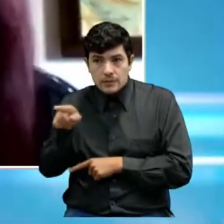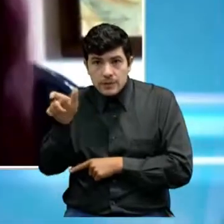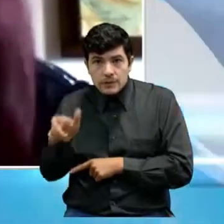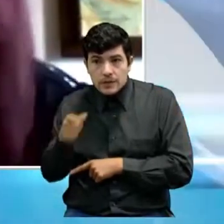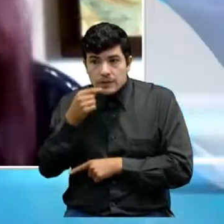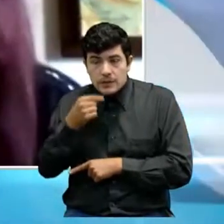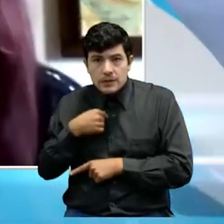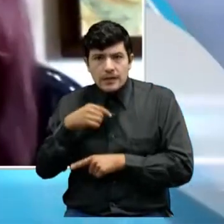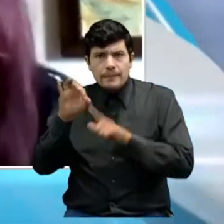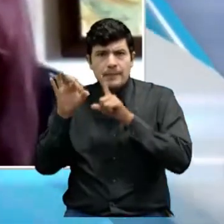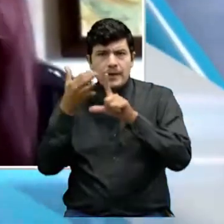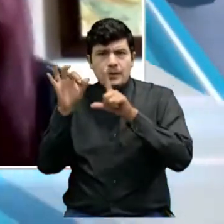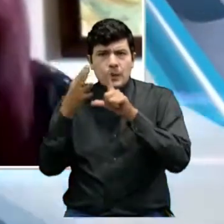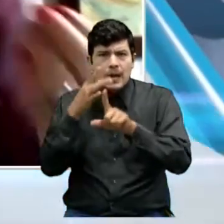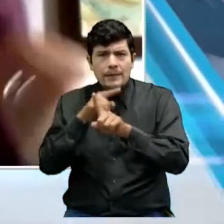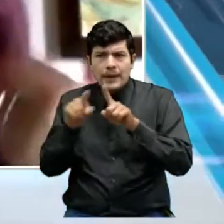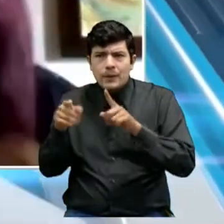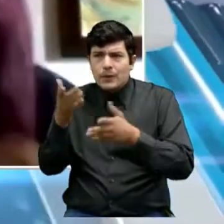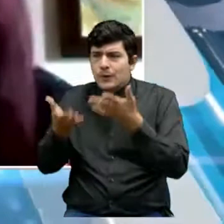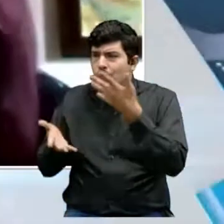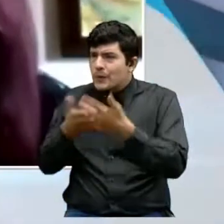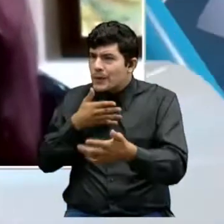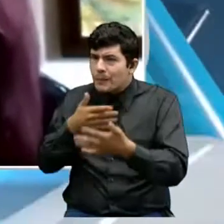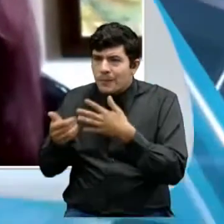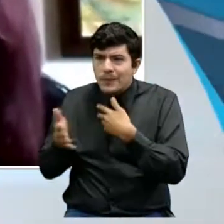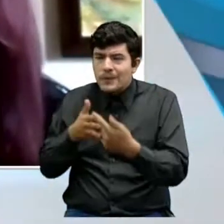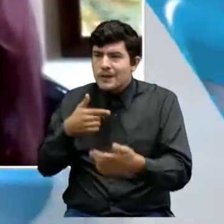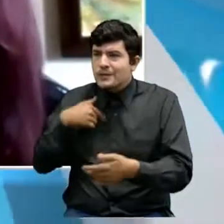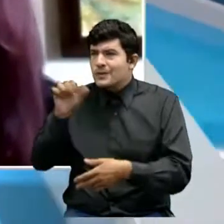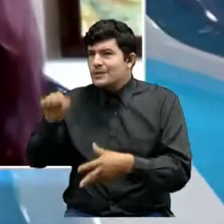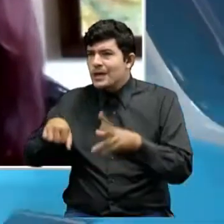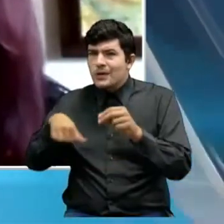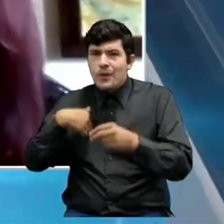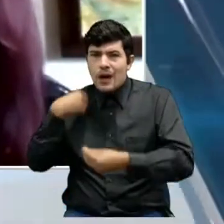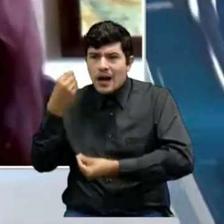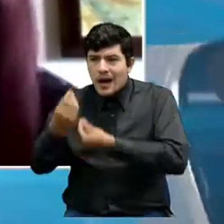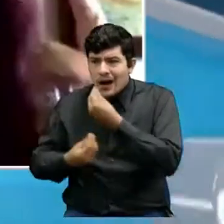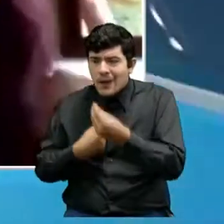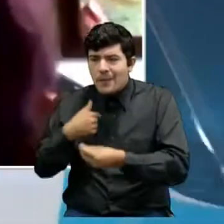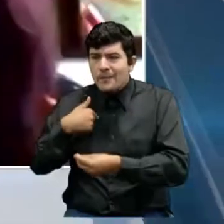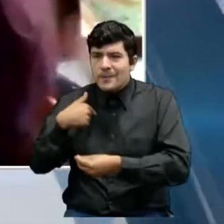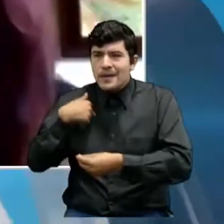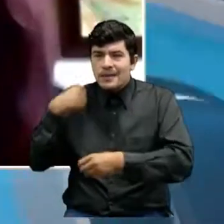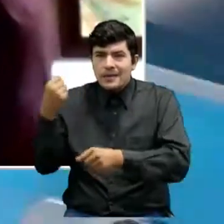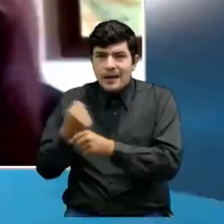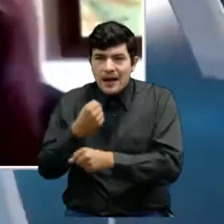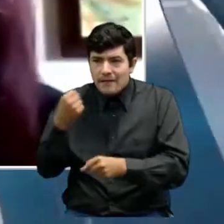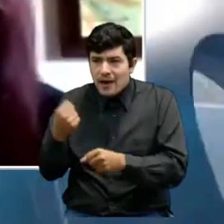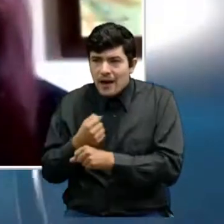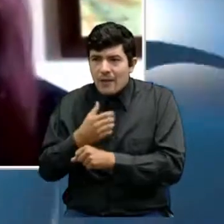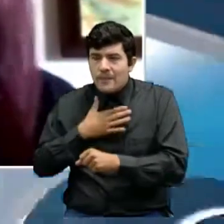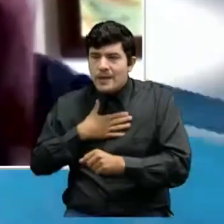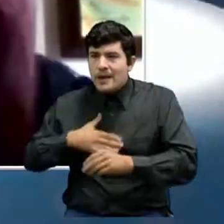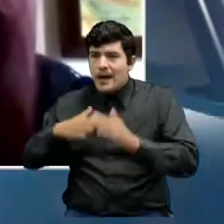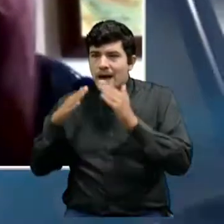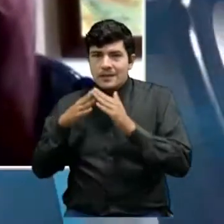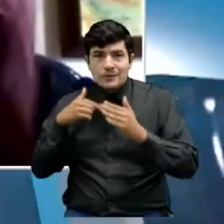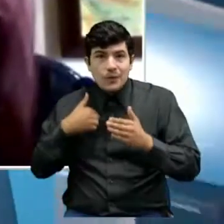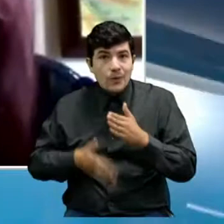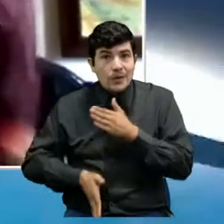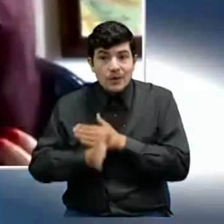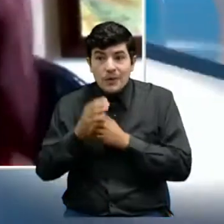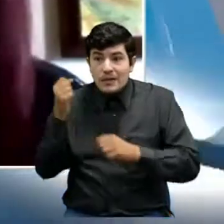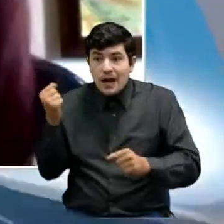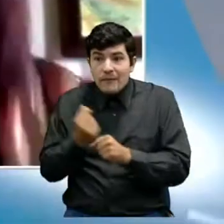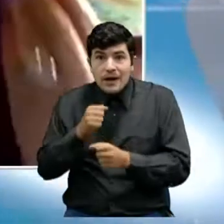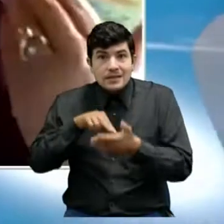virtuales. Es que independientemente de que yo realice mi trabajo desde mi casa virtualmente, estoy trabajando. Por tal razón yo tengo